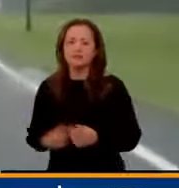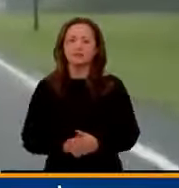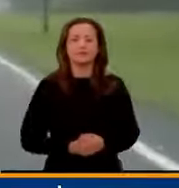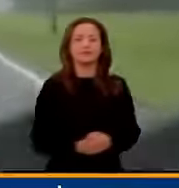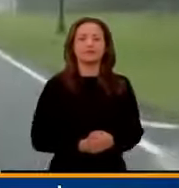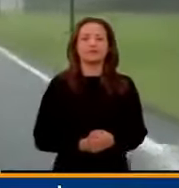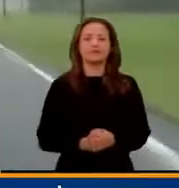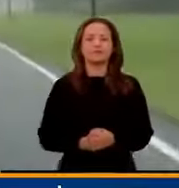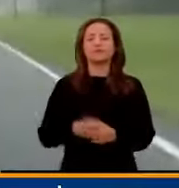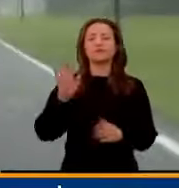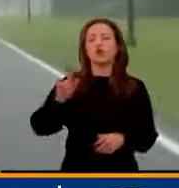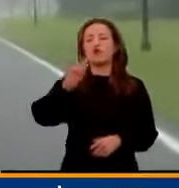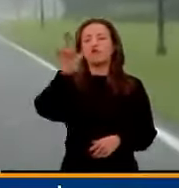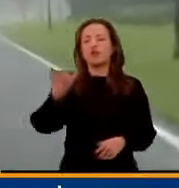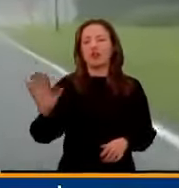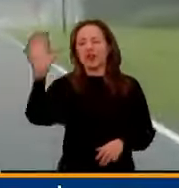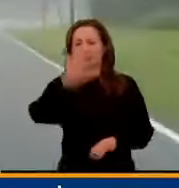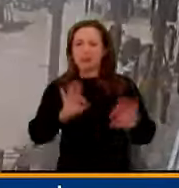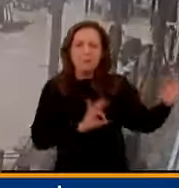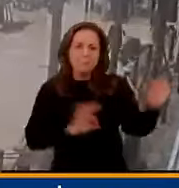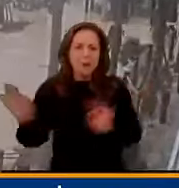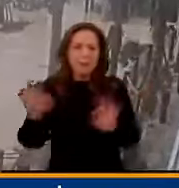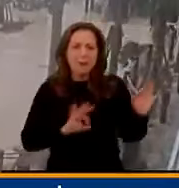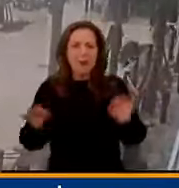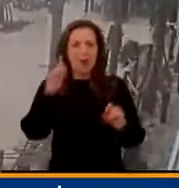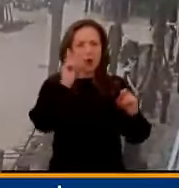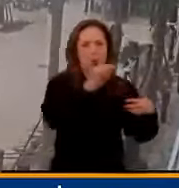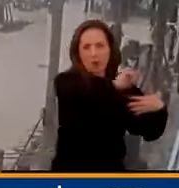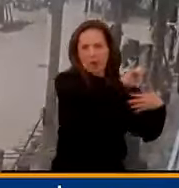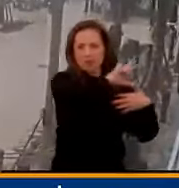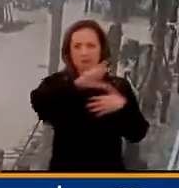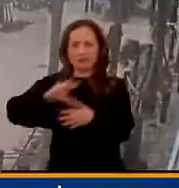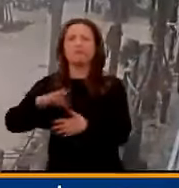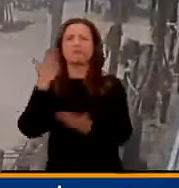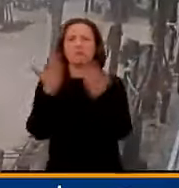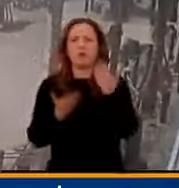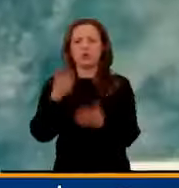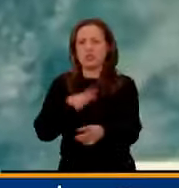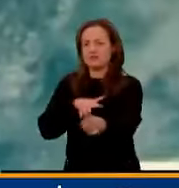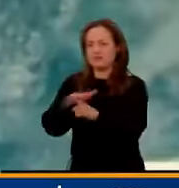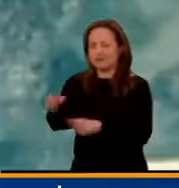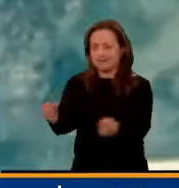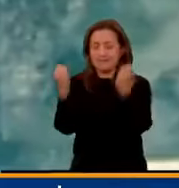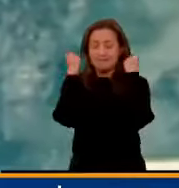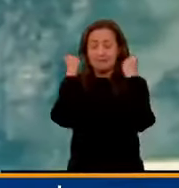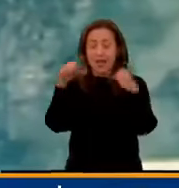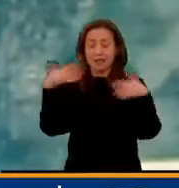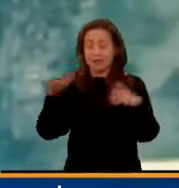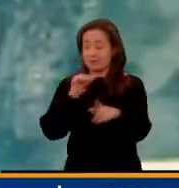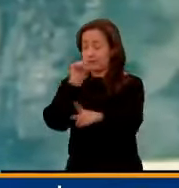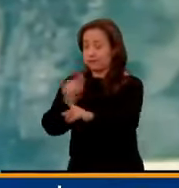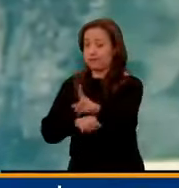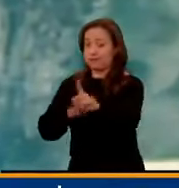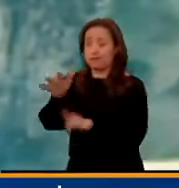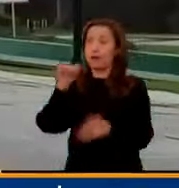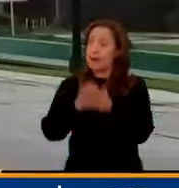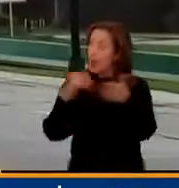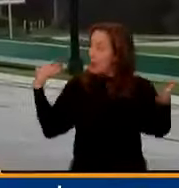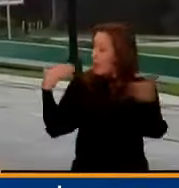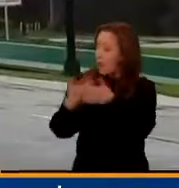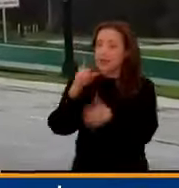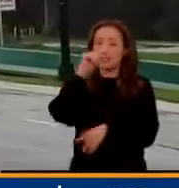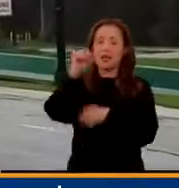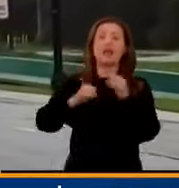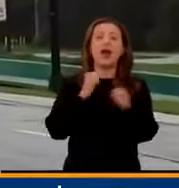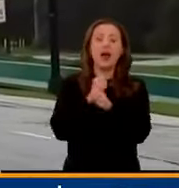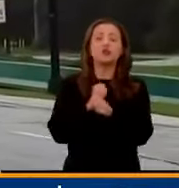Mientras los floridanos se preparan para recibir el embate del que se pronostica podría ser uno de los huracanes más devastadores en 100 años, quienes viajaron